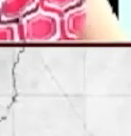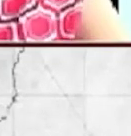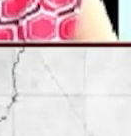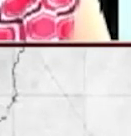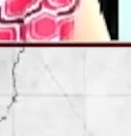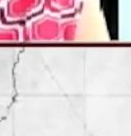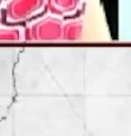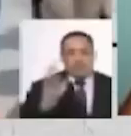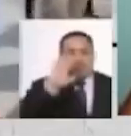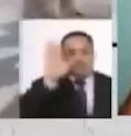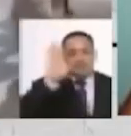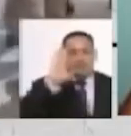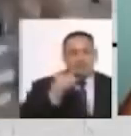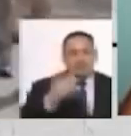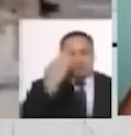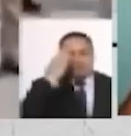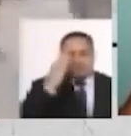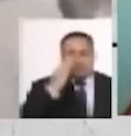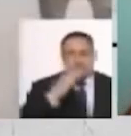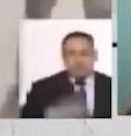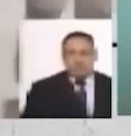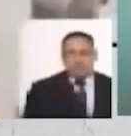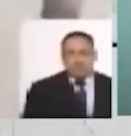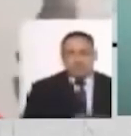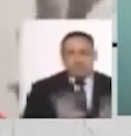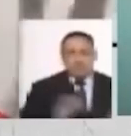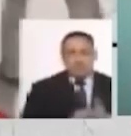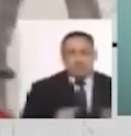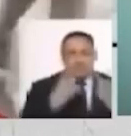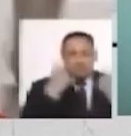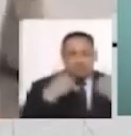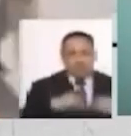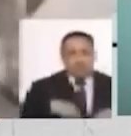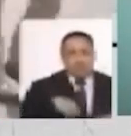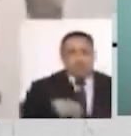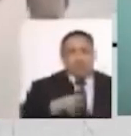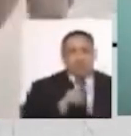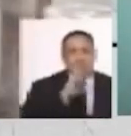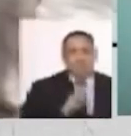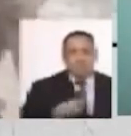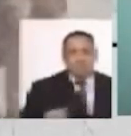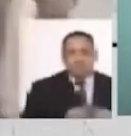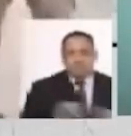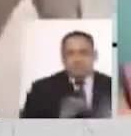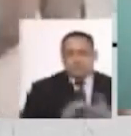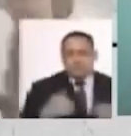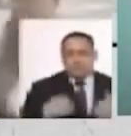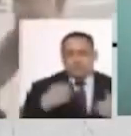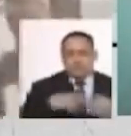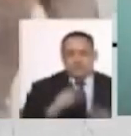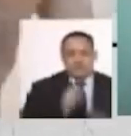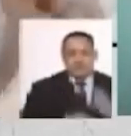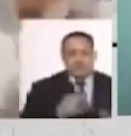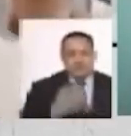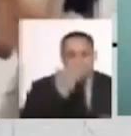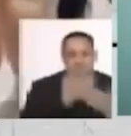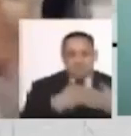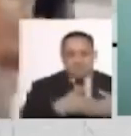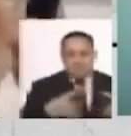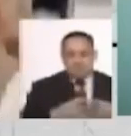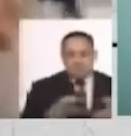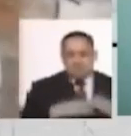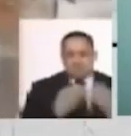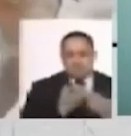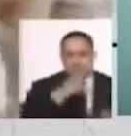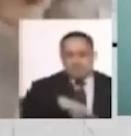después de Velasco, ¿qué viene? Toda la década del 60, 70 y 80, con la hiperinflación, Alan García, este experimento que